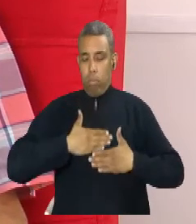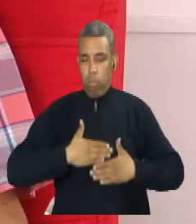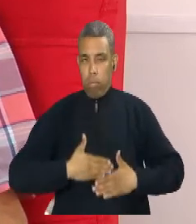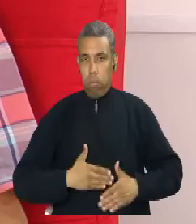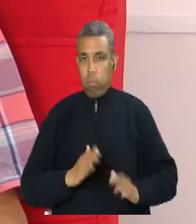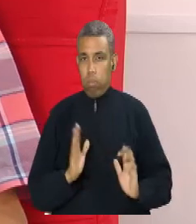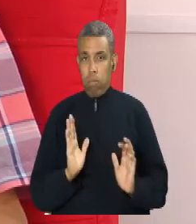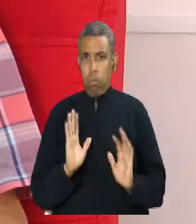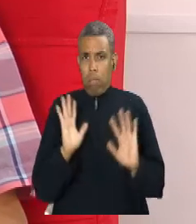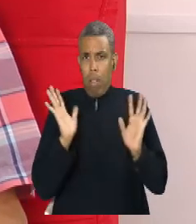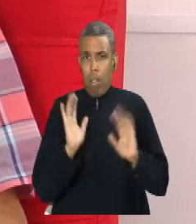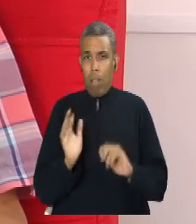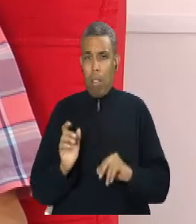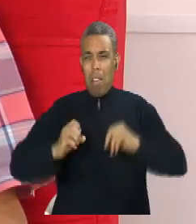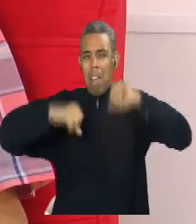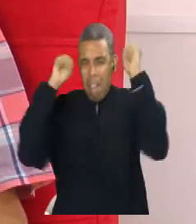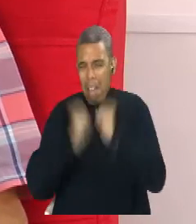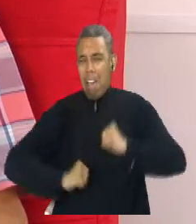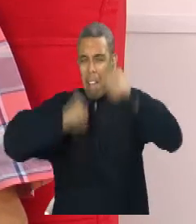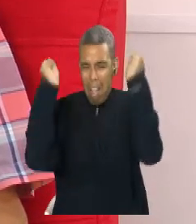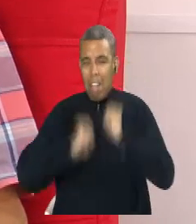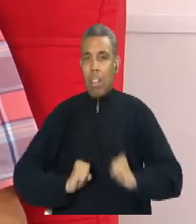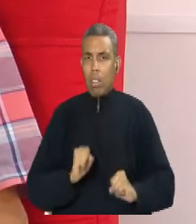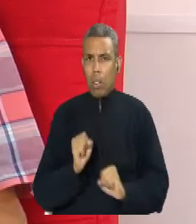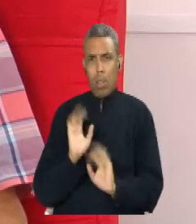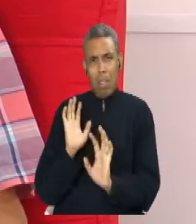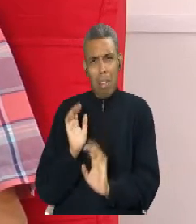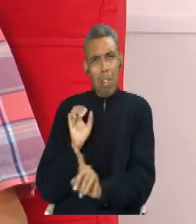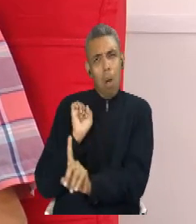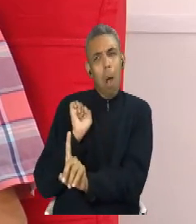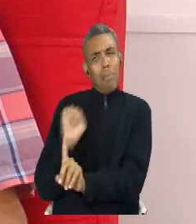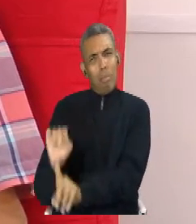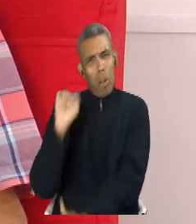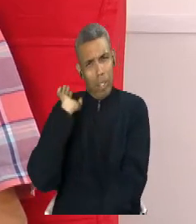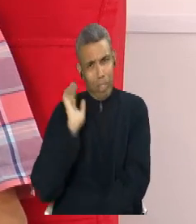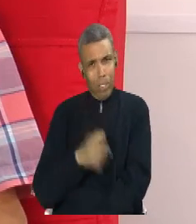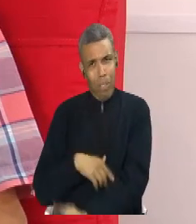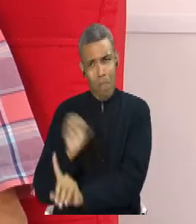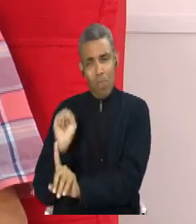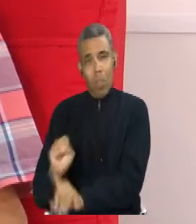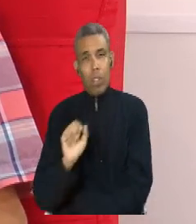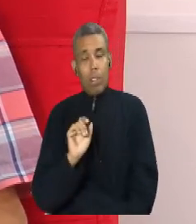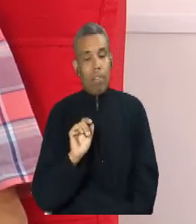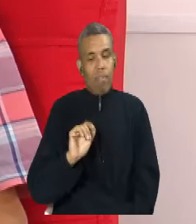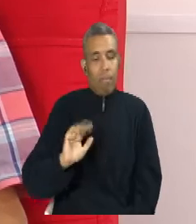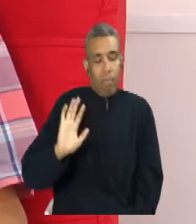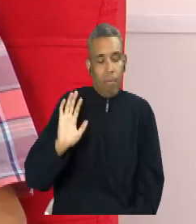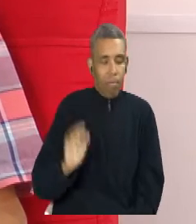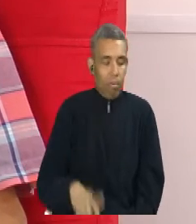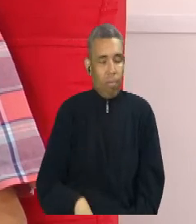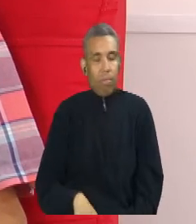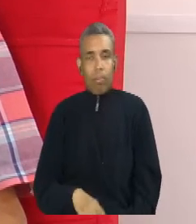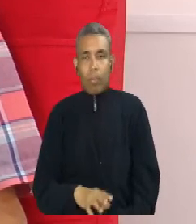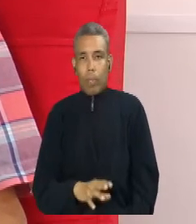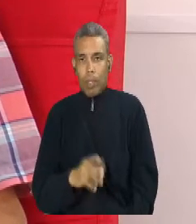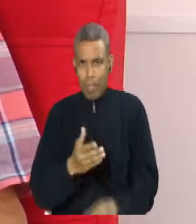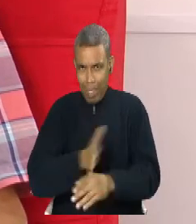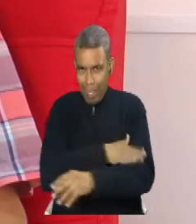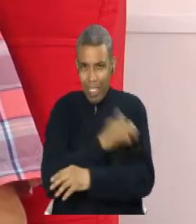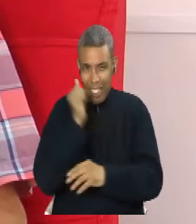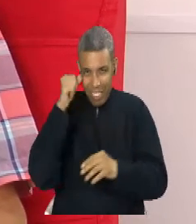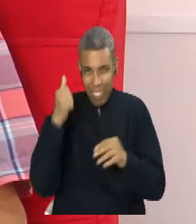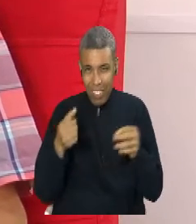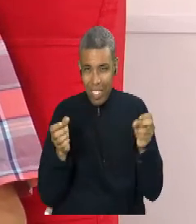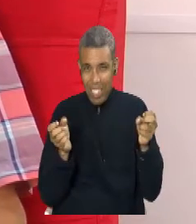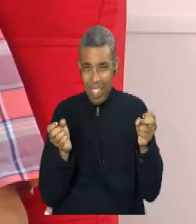porque no le va a entender ni la vida entonces tenga paciencia si está en un supermercado como por el caso que acabamos de ver